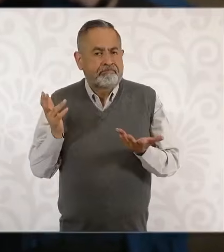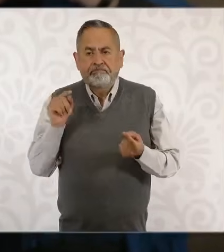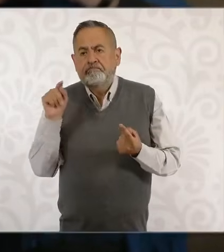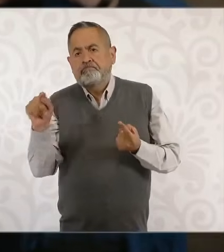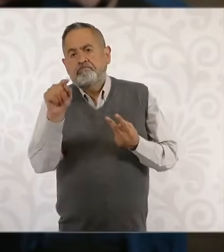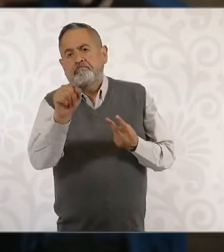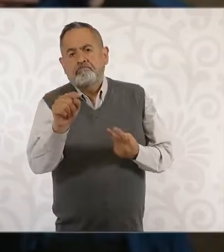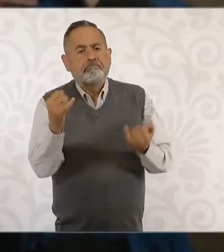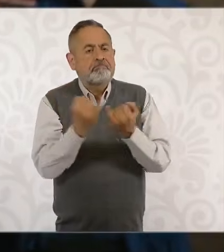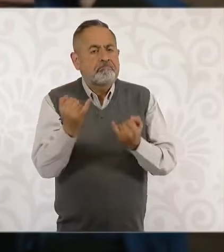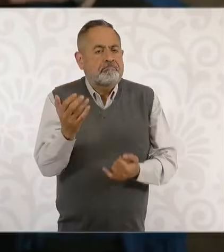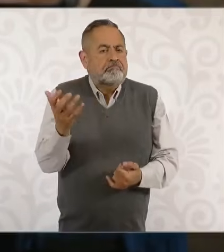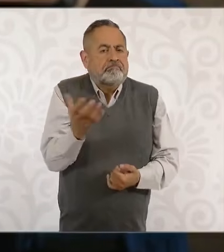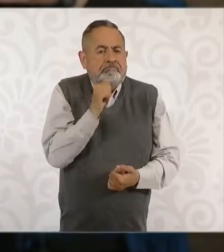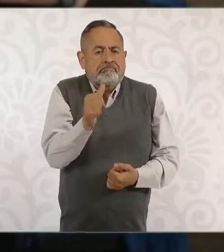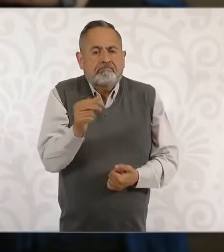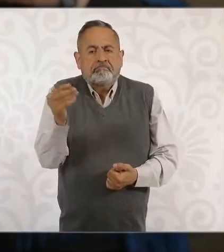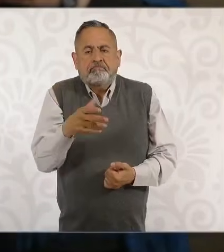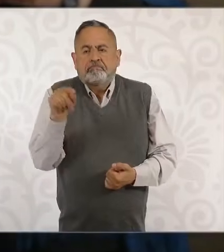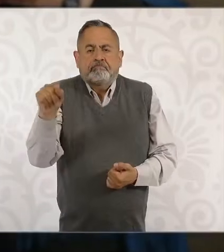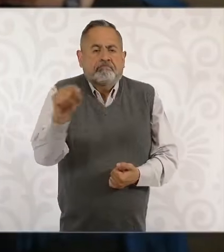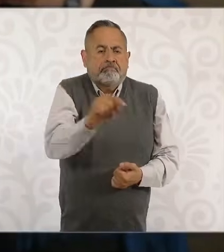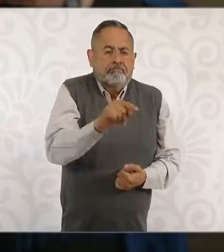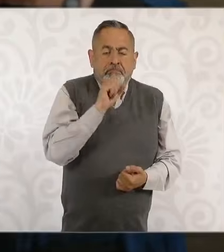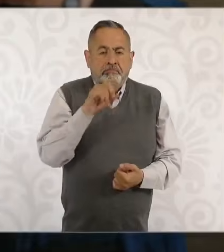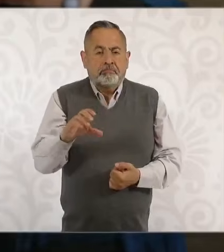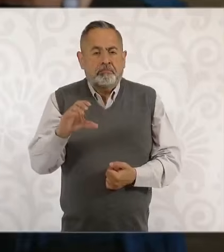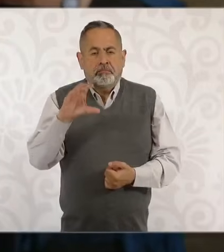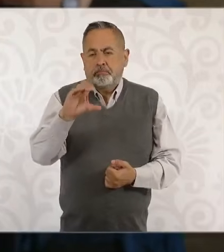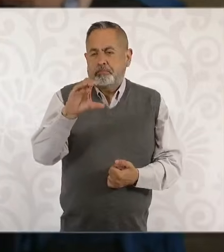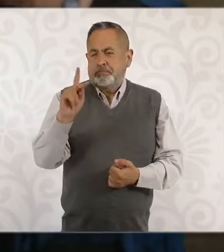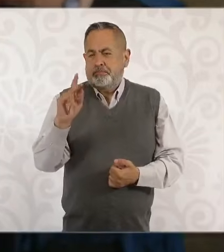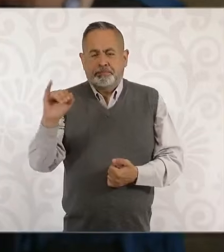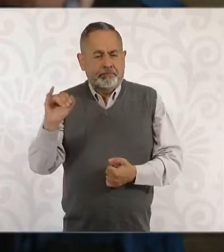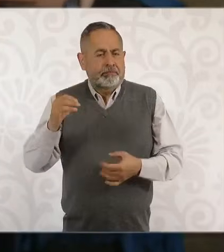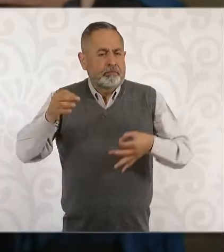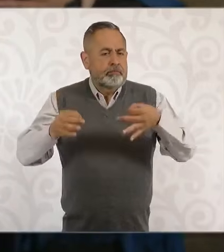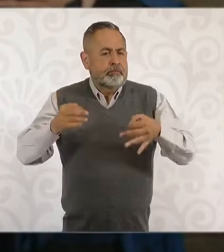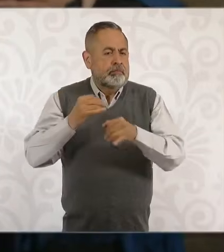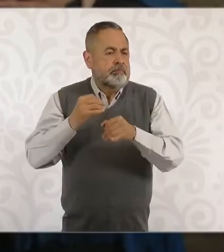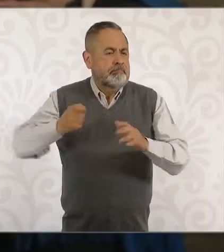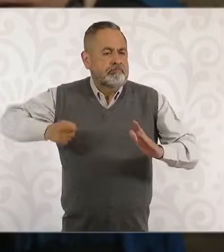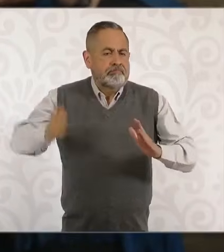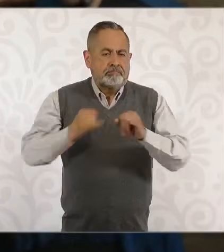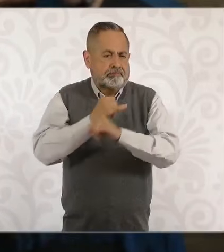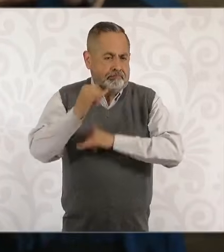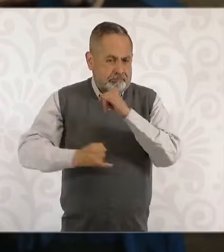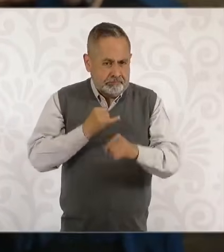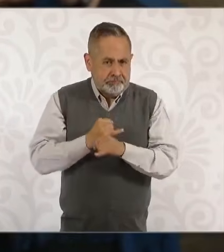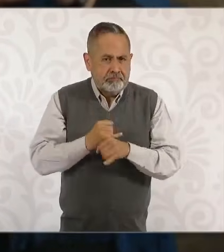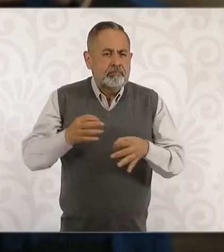que no han estado a la altura de la circunstancia, pues también son la Corte Penal Internacional y la Corte Internacional de Justicia.